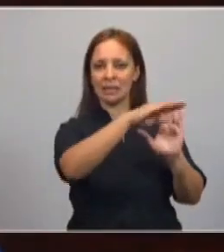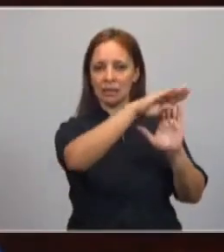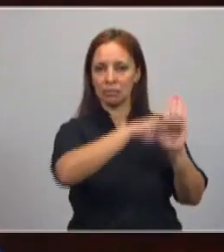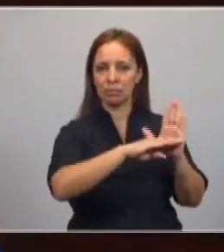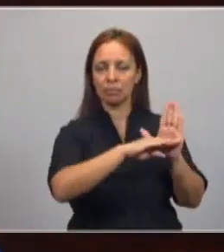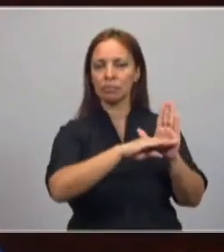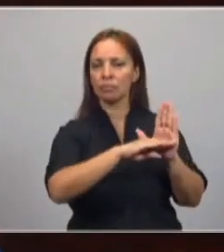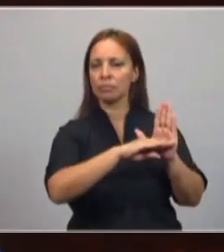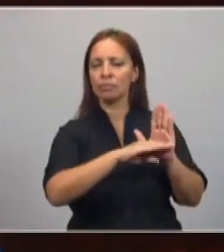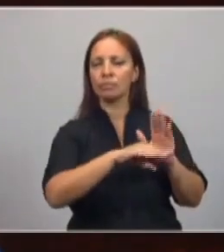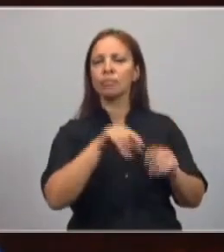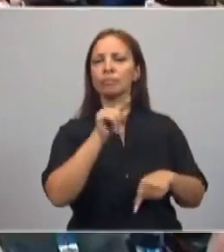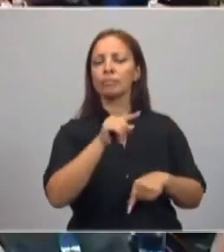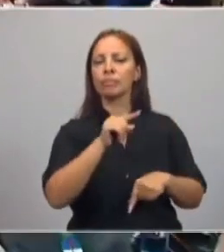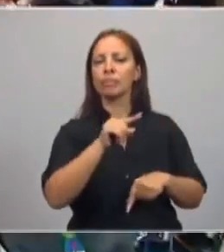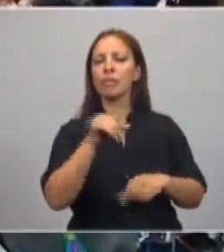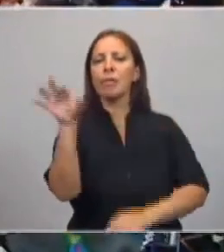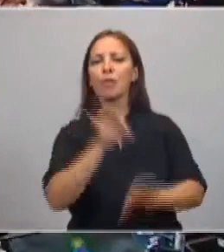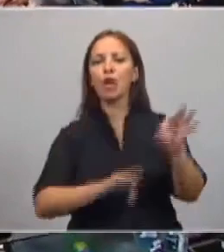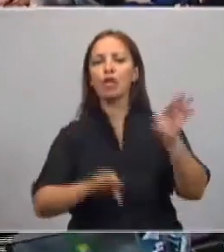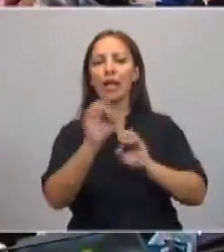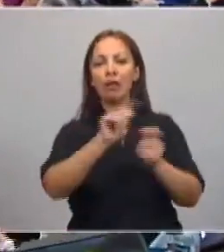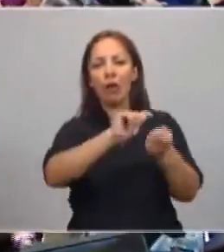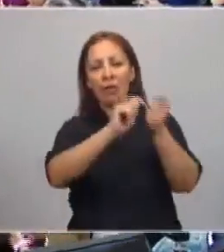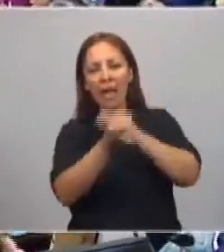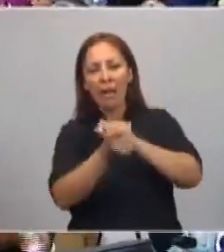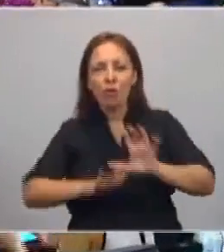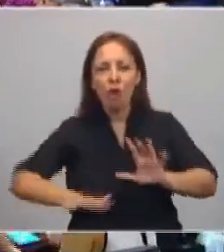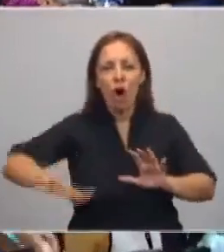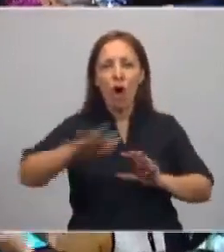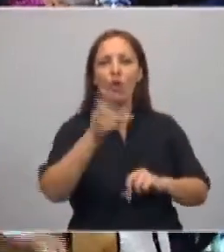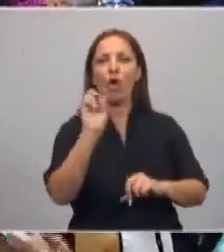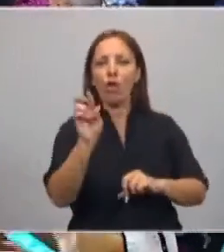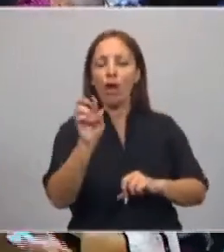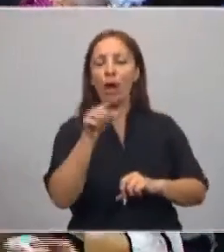al delirante proyecto de dolarización,